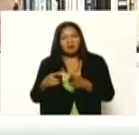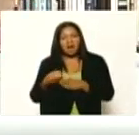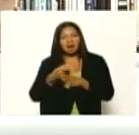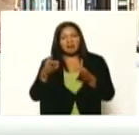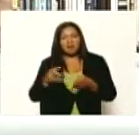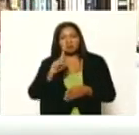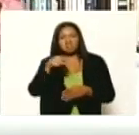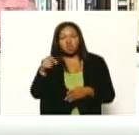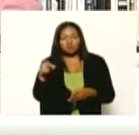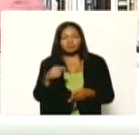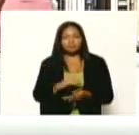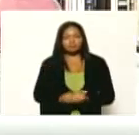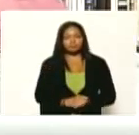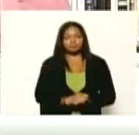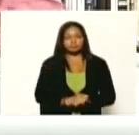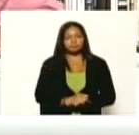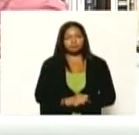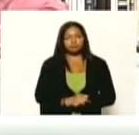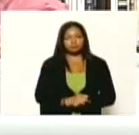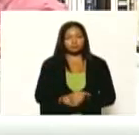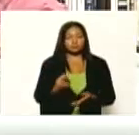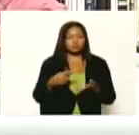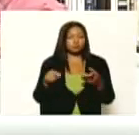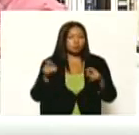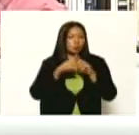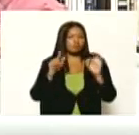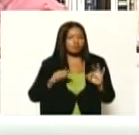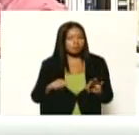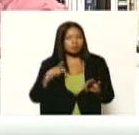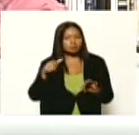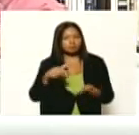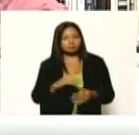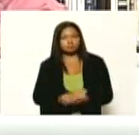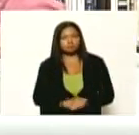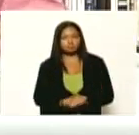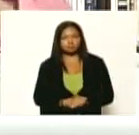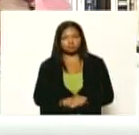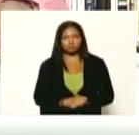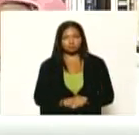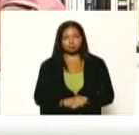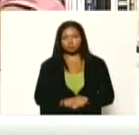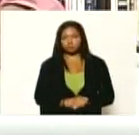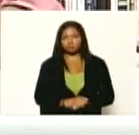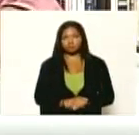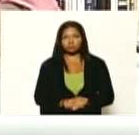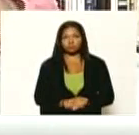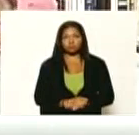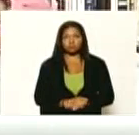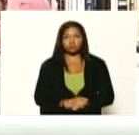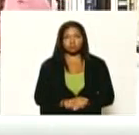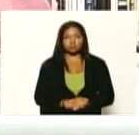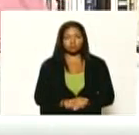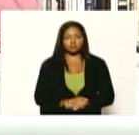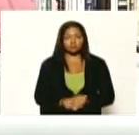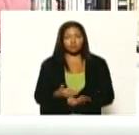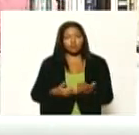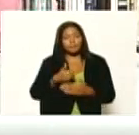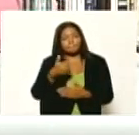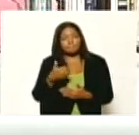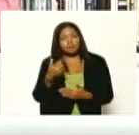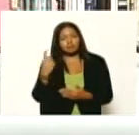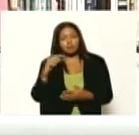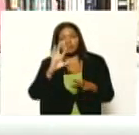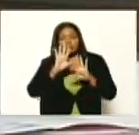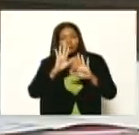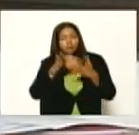¿verdad? Y así ha pasado en algunos casos. Correcto. Yo creo que llegó el momento de que pasemos, ¿verdad? ¿Qué más tienes hoy? Sí, un